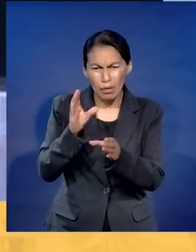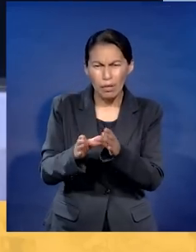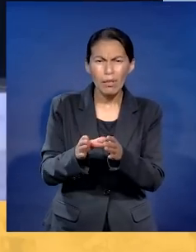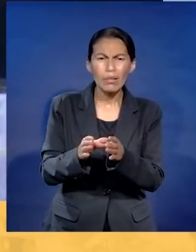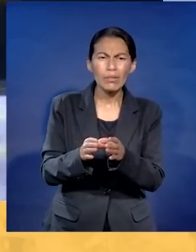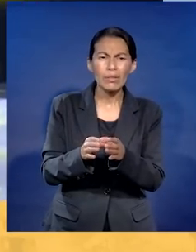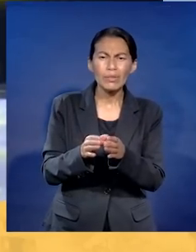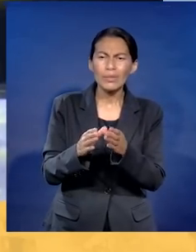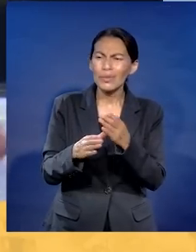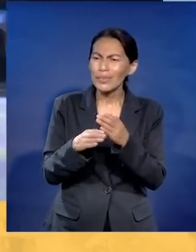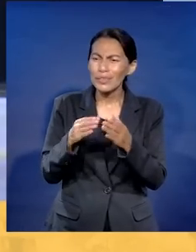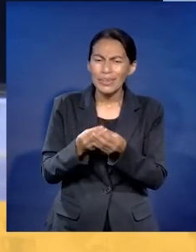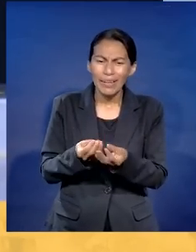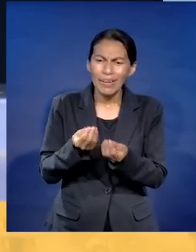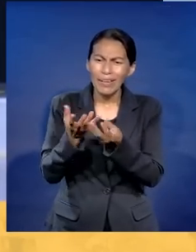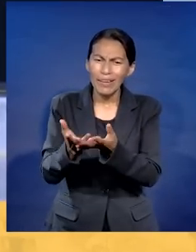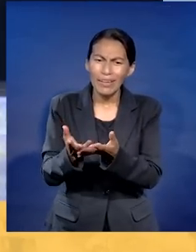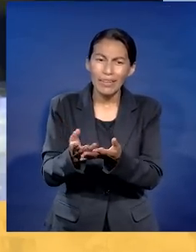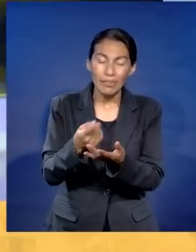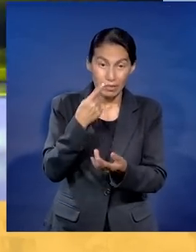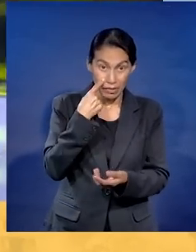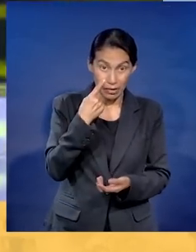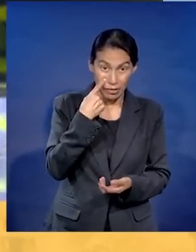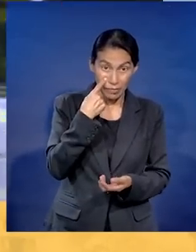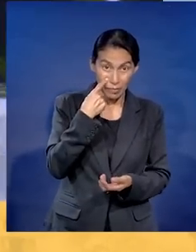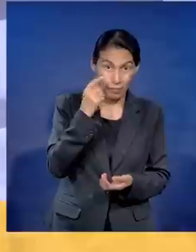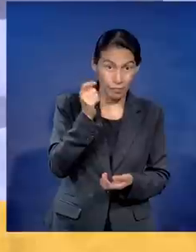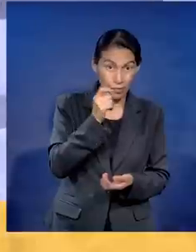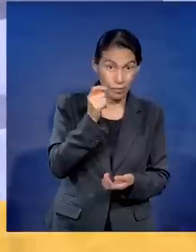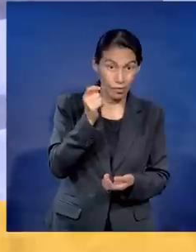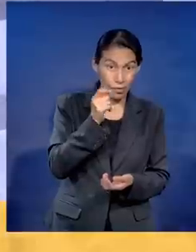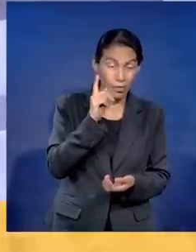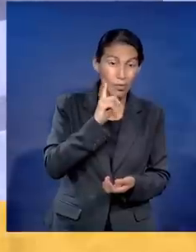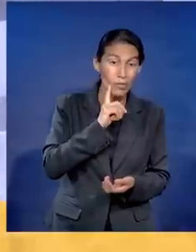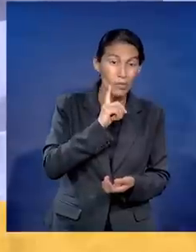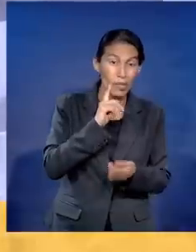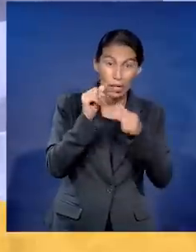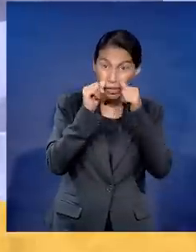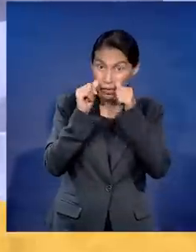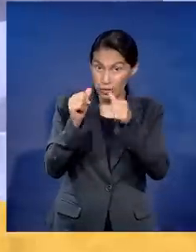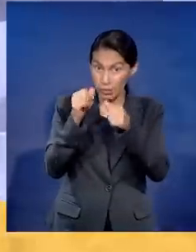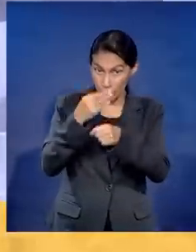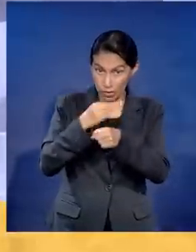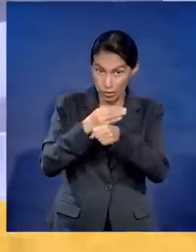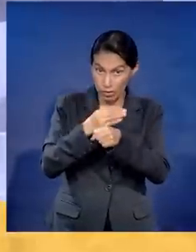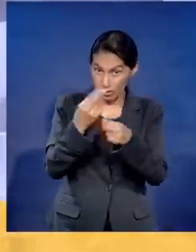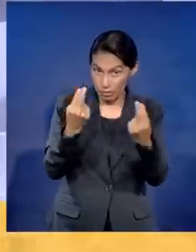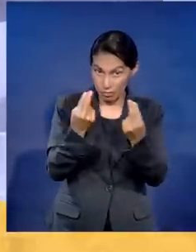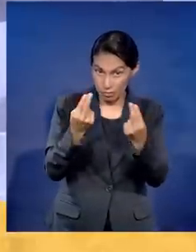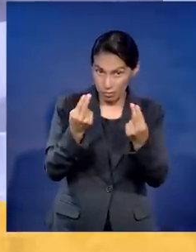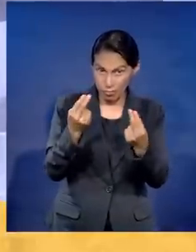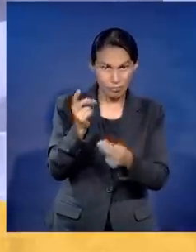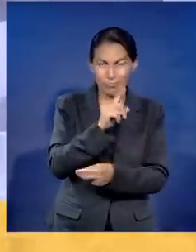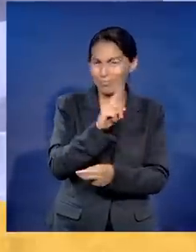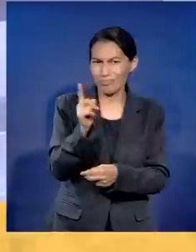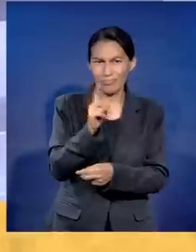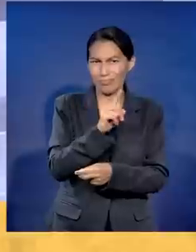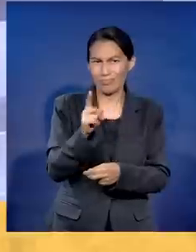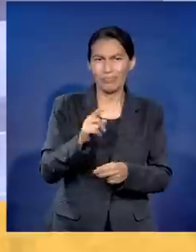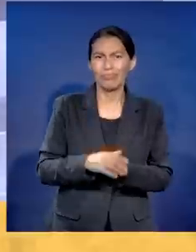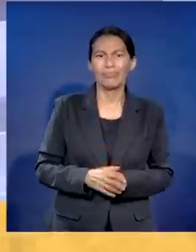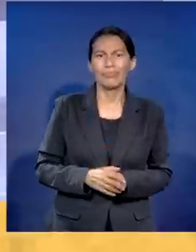Tú que inviertes en el día de su cumpleaños con atenciones y detalles. Escúchame, tu novia, no necesita